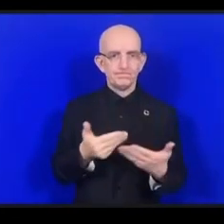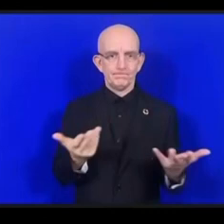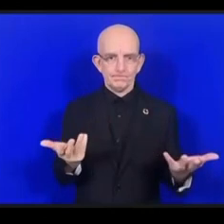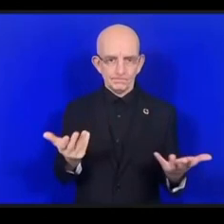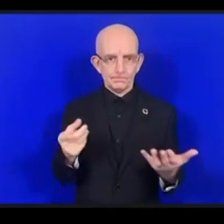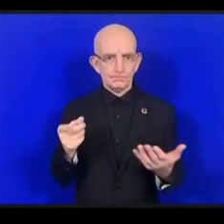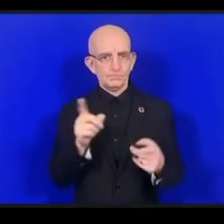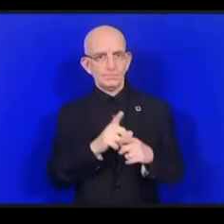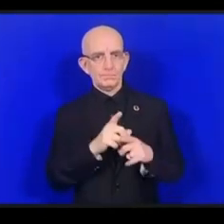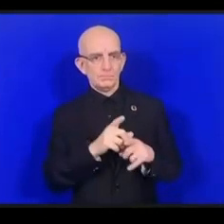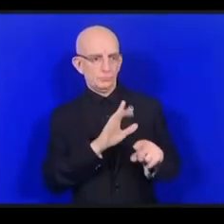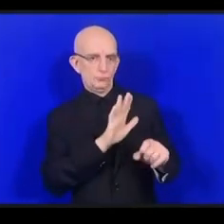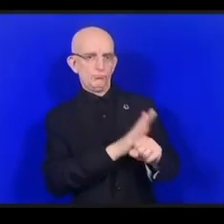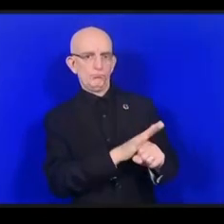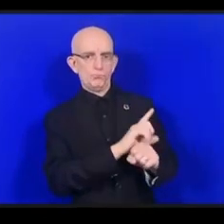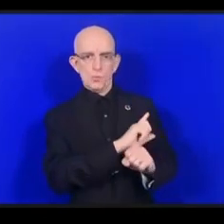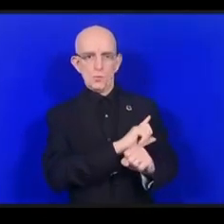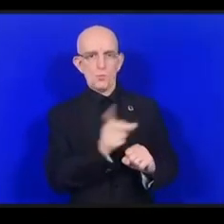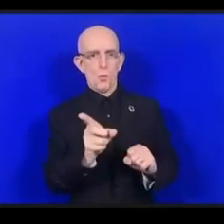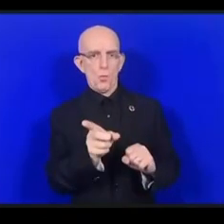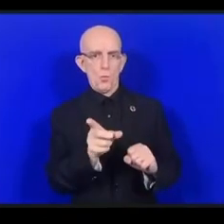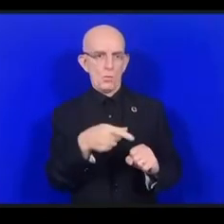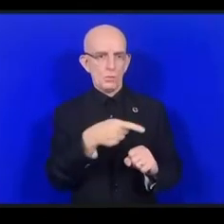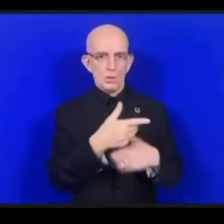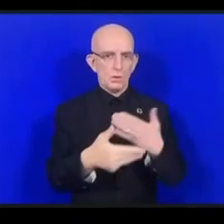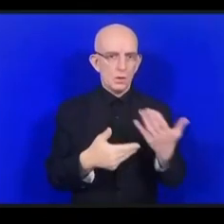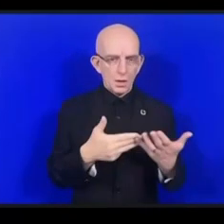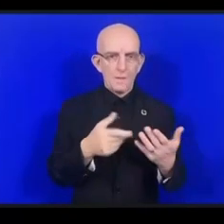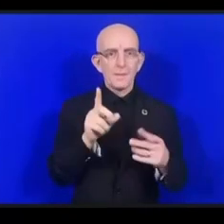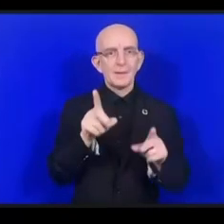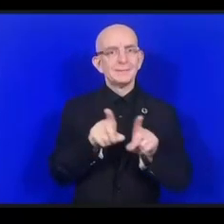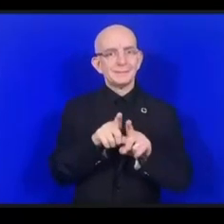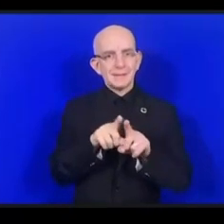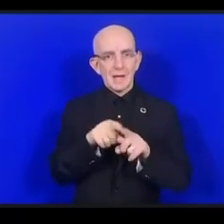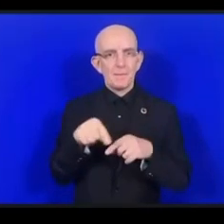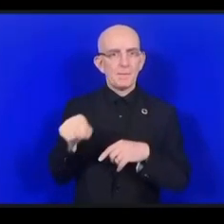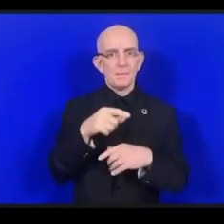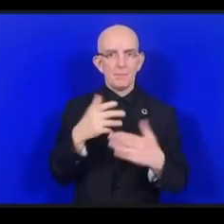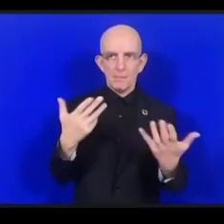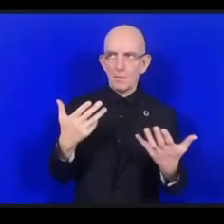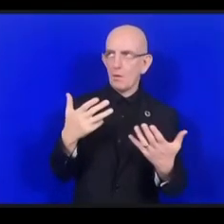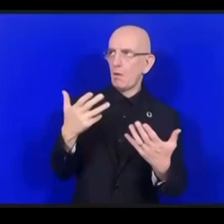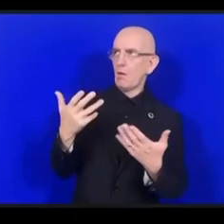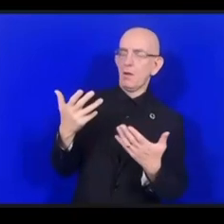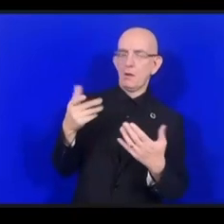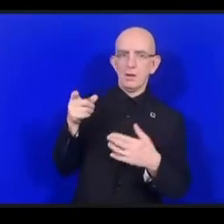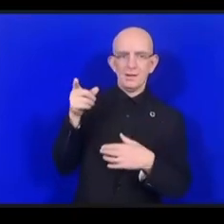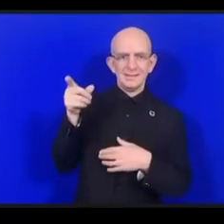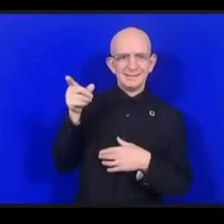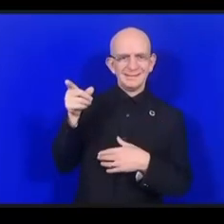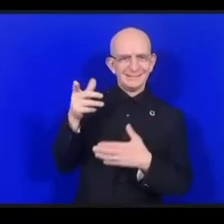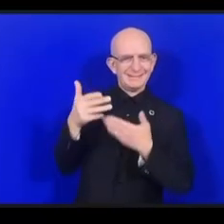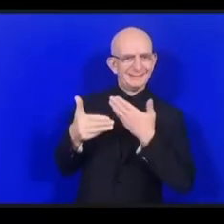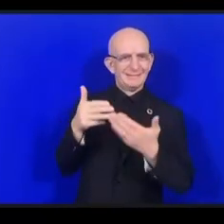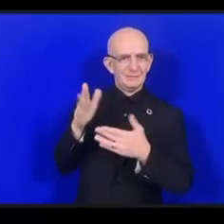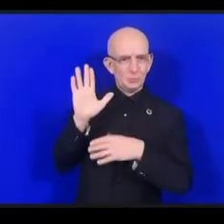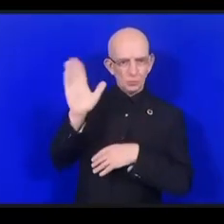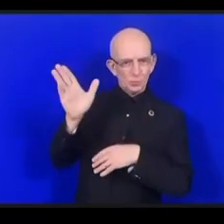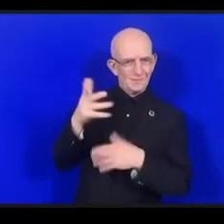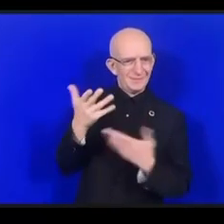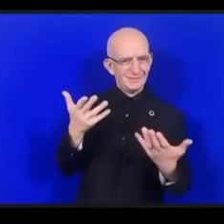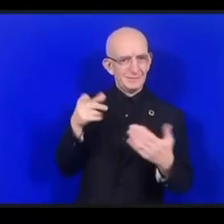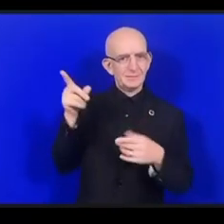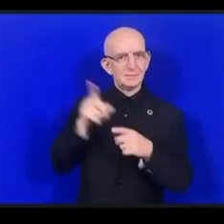joven y Y de alguna forma los criminalizan cuando dan su opinión en línea o